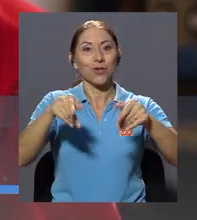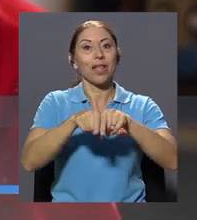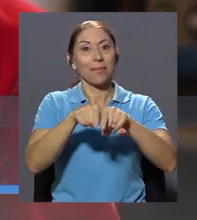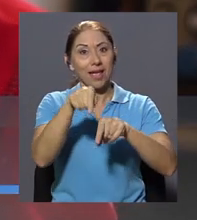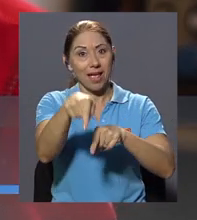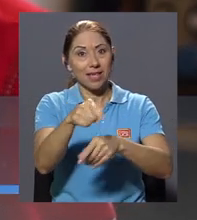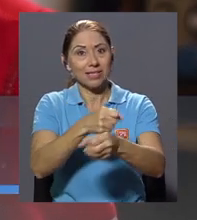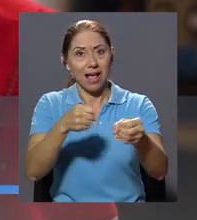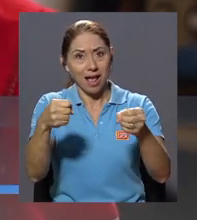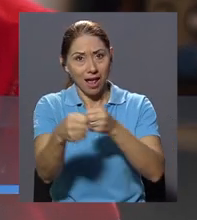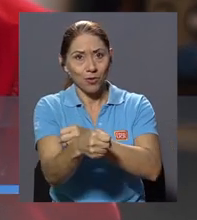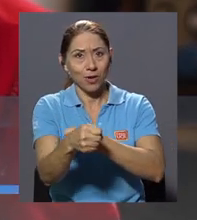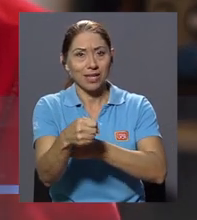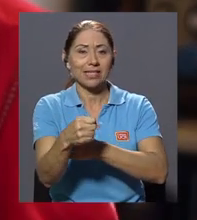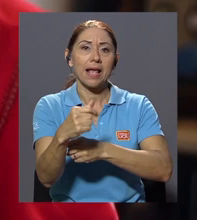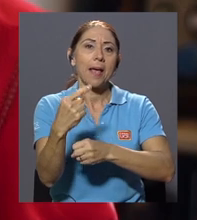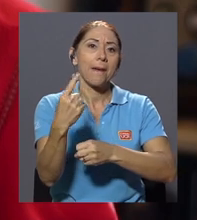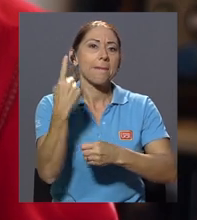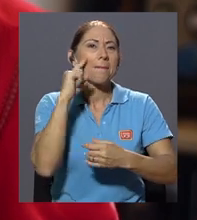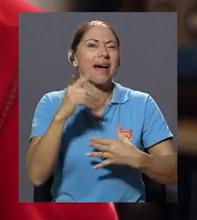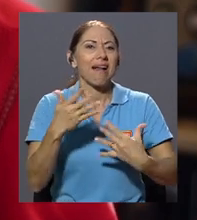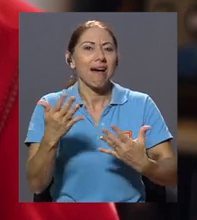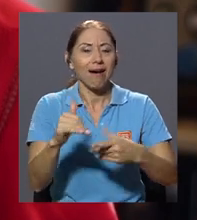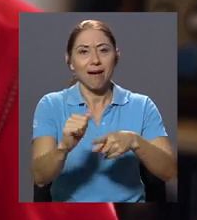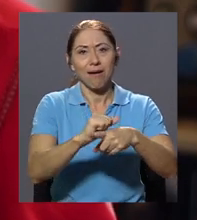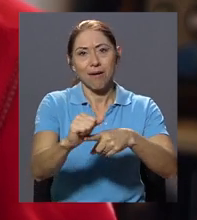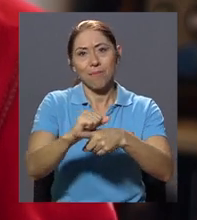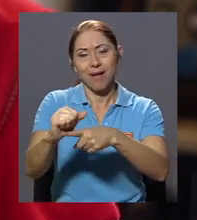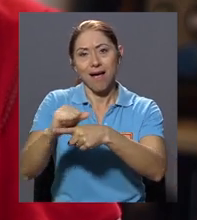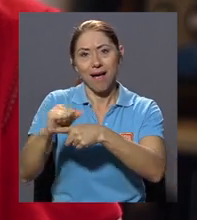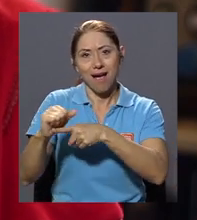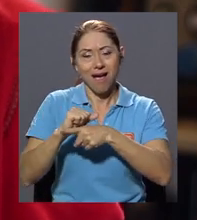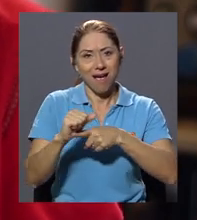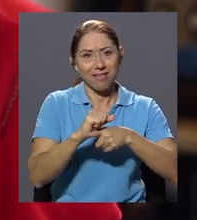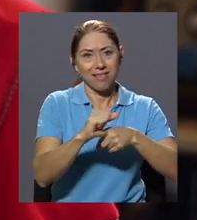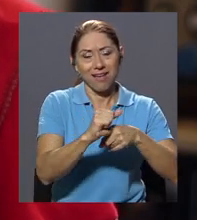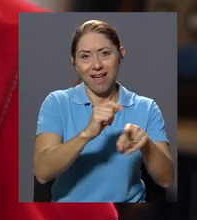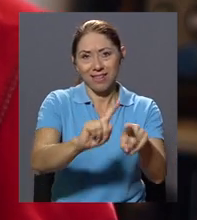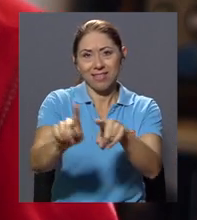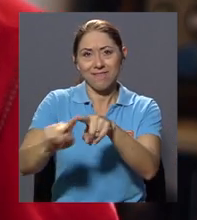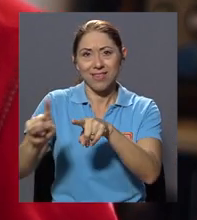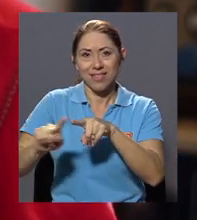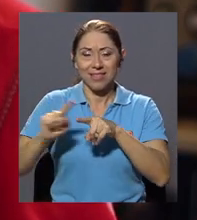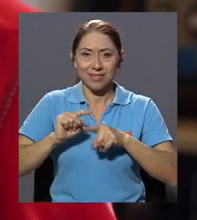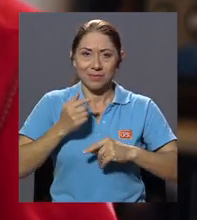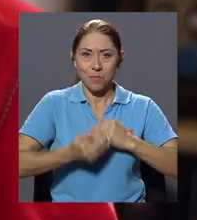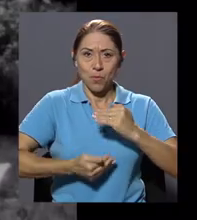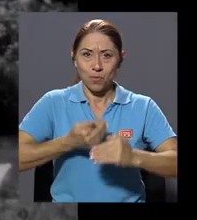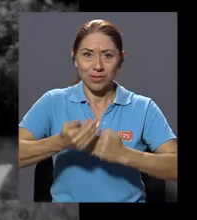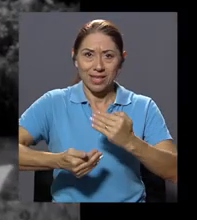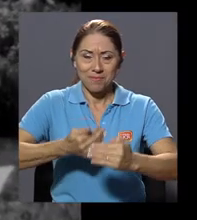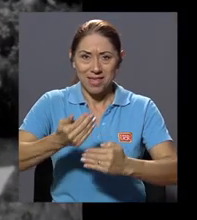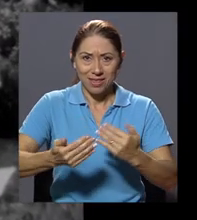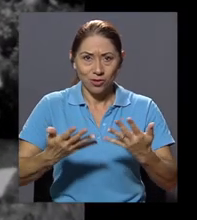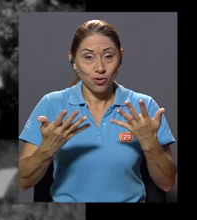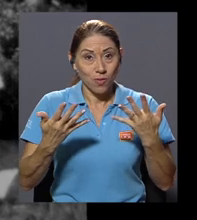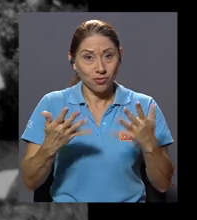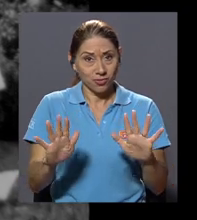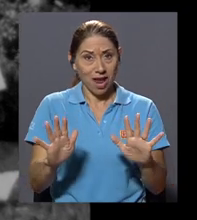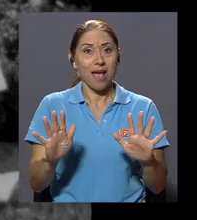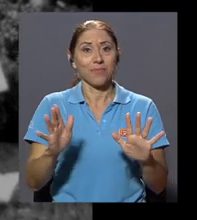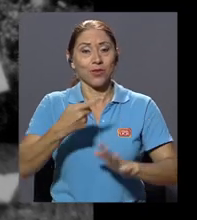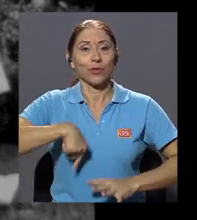habían salones para practicar los diferentes procedimientos, y cuando